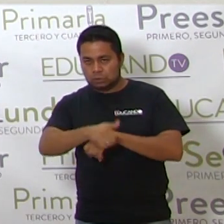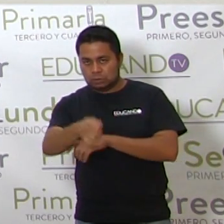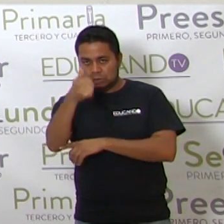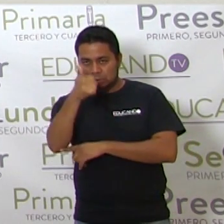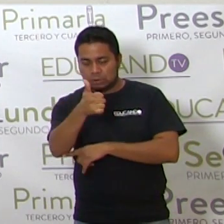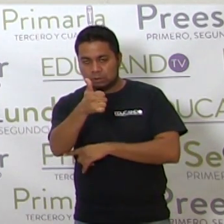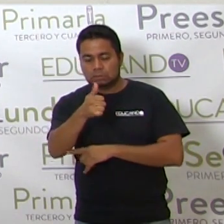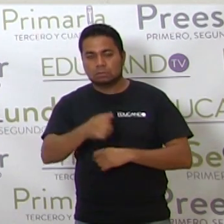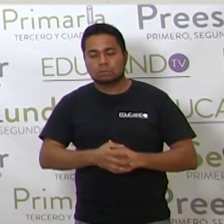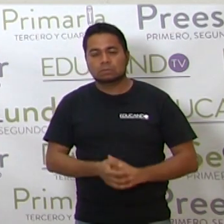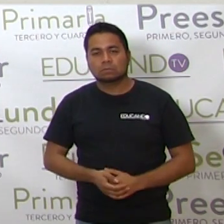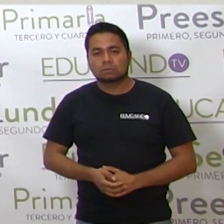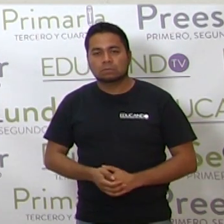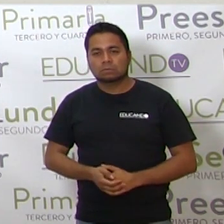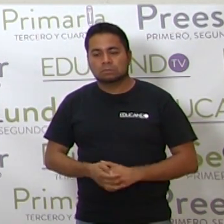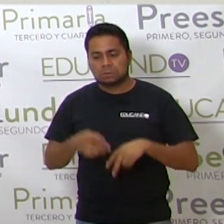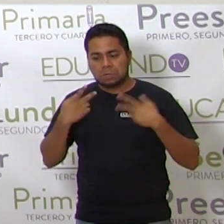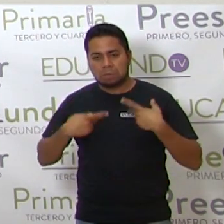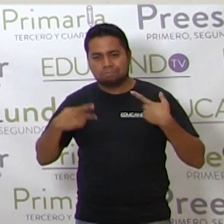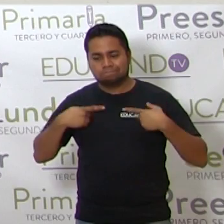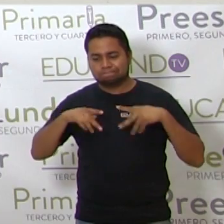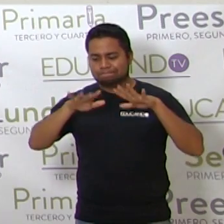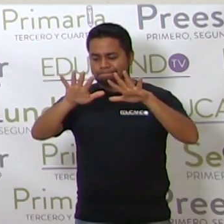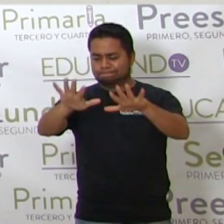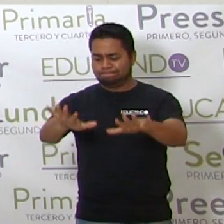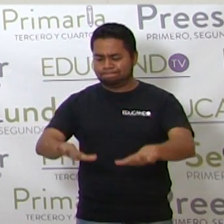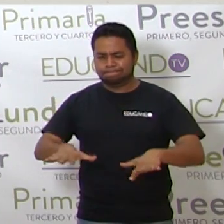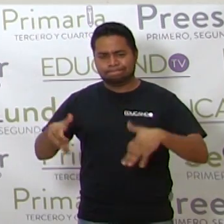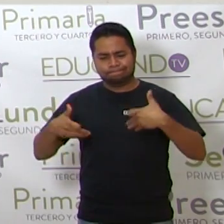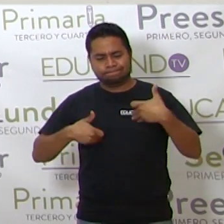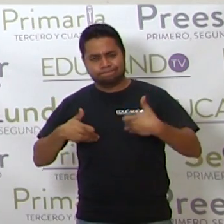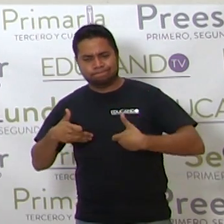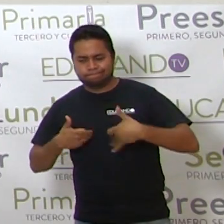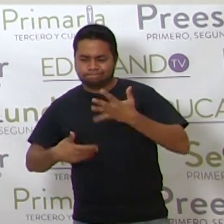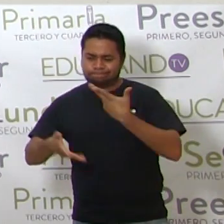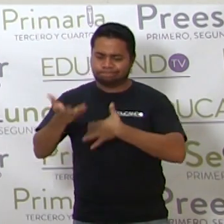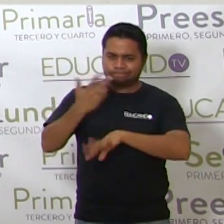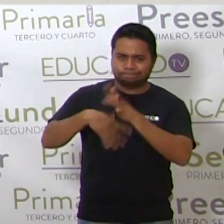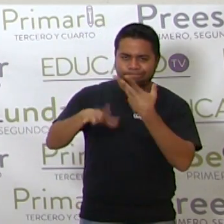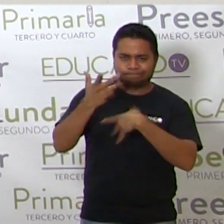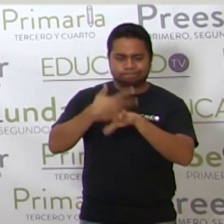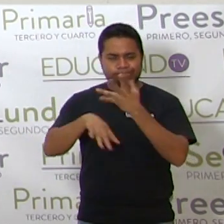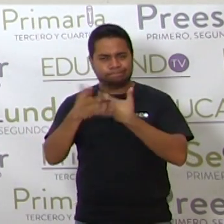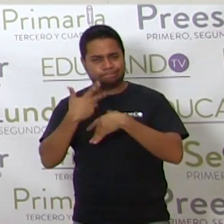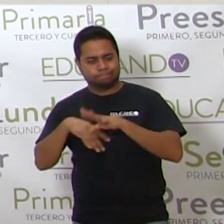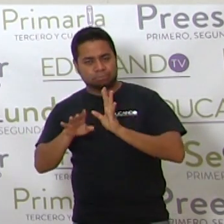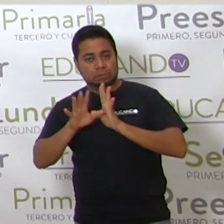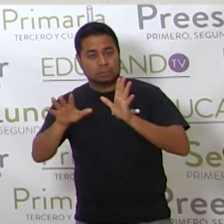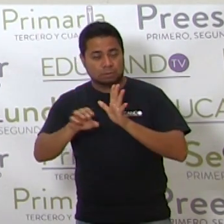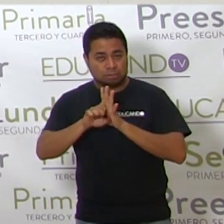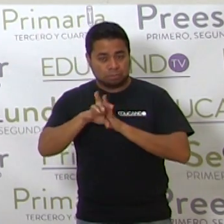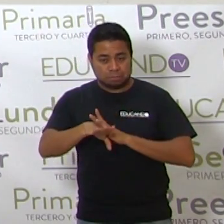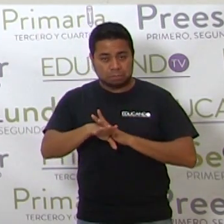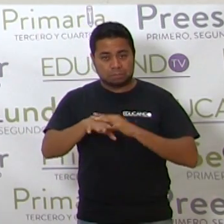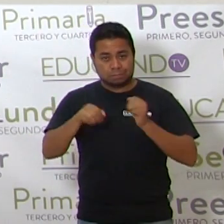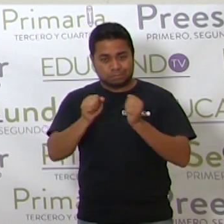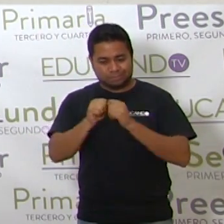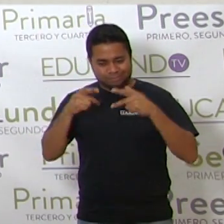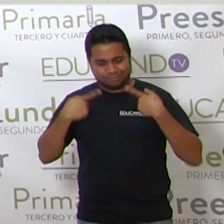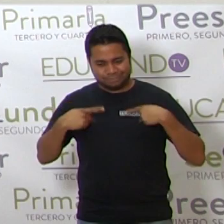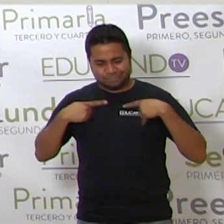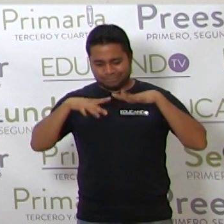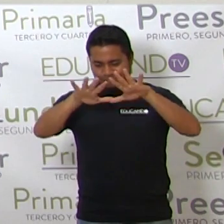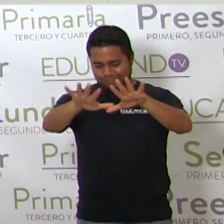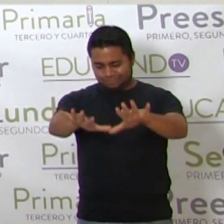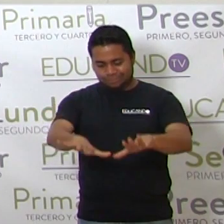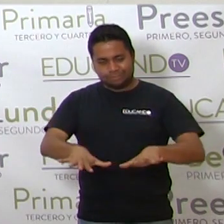presentar la obra ante el público bien cuando ya tenemos la presentación de la obra ante el público